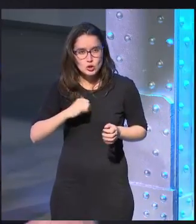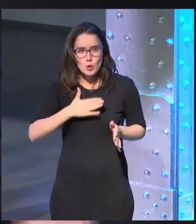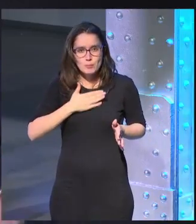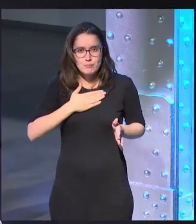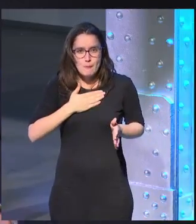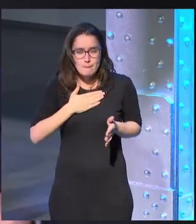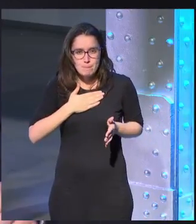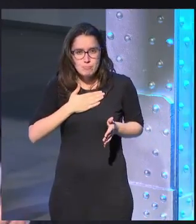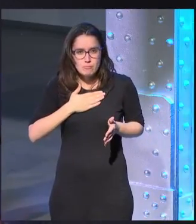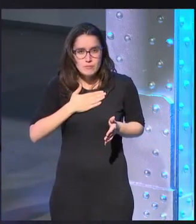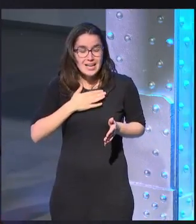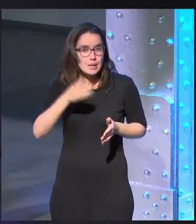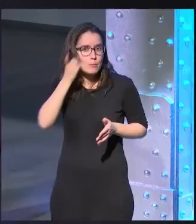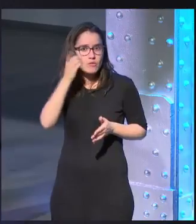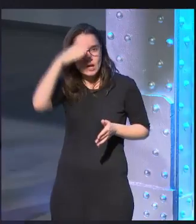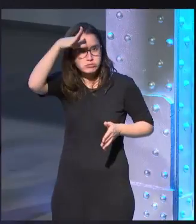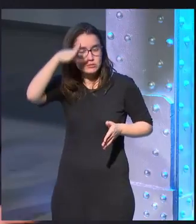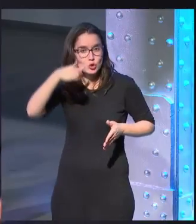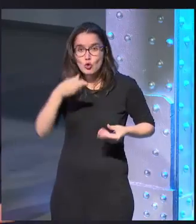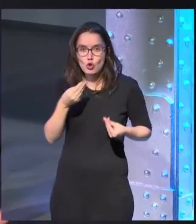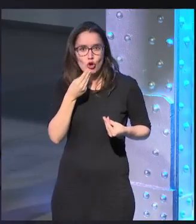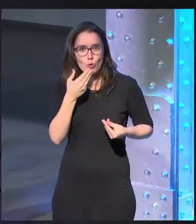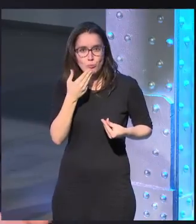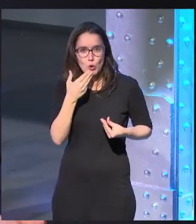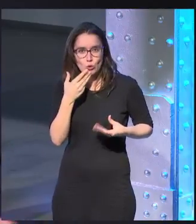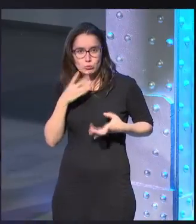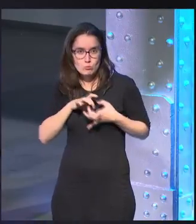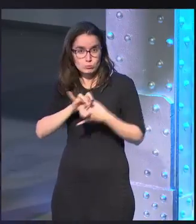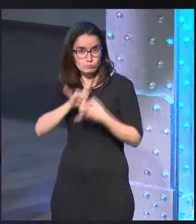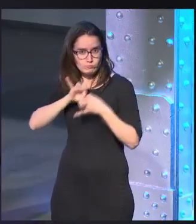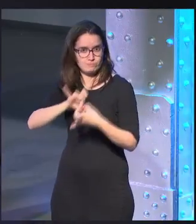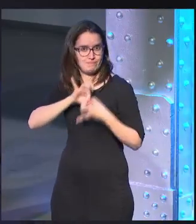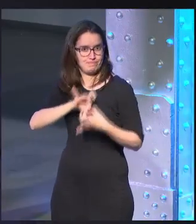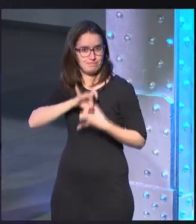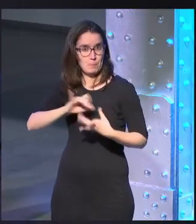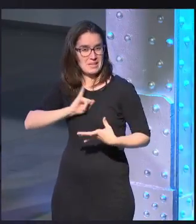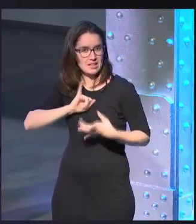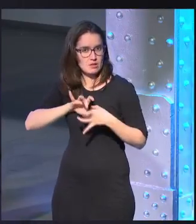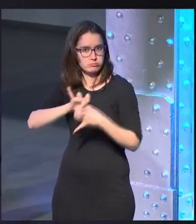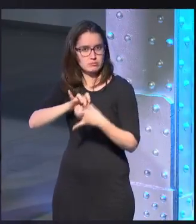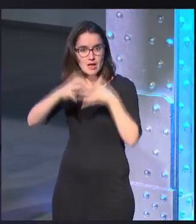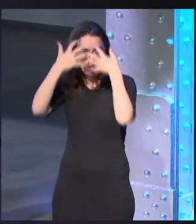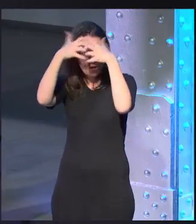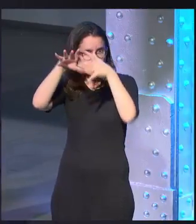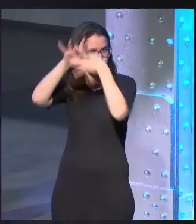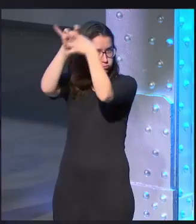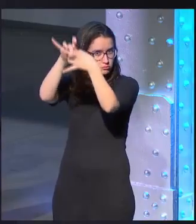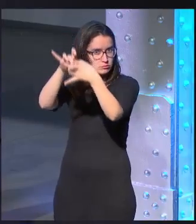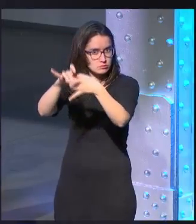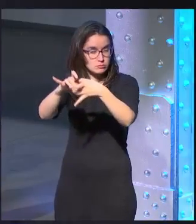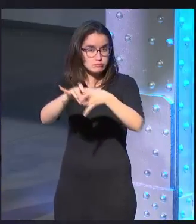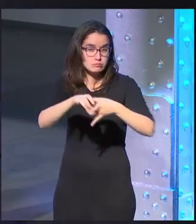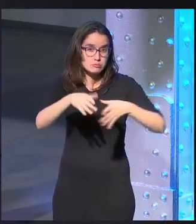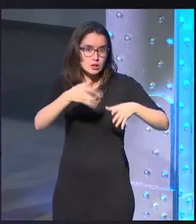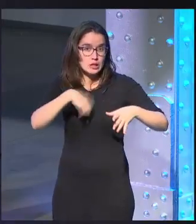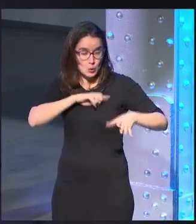extensión, el smartphone es la extensión de su ser, es la extensión de su cerebro. Dicho sea de